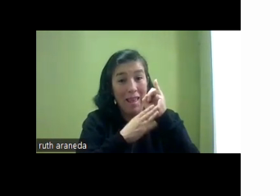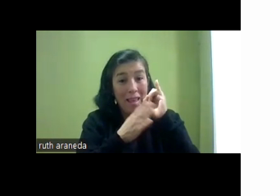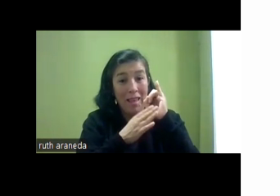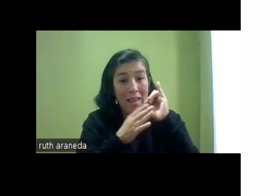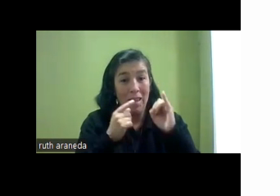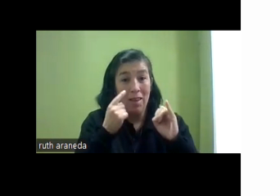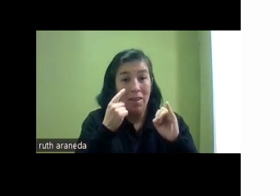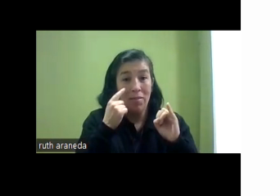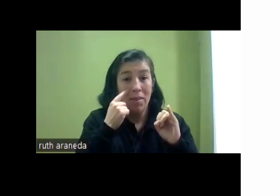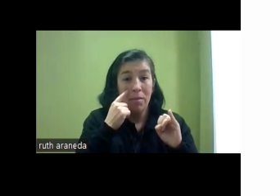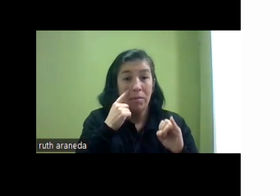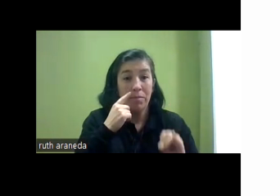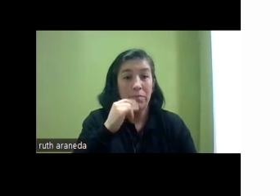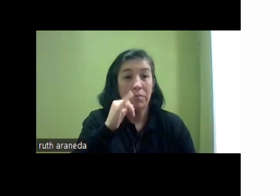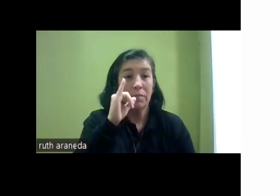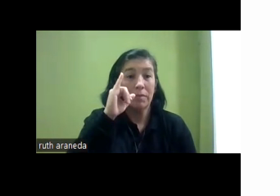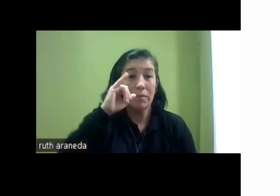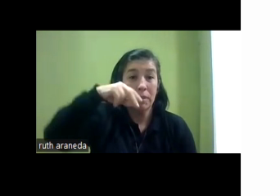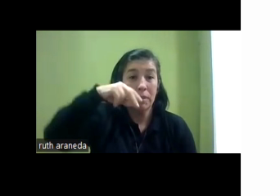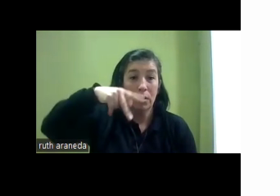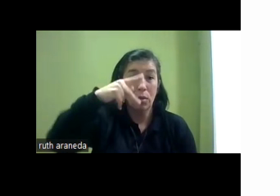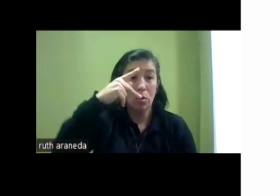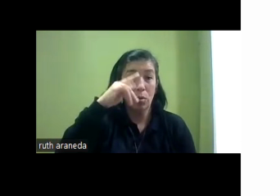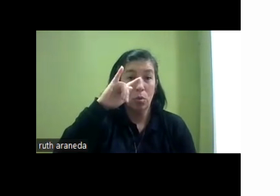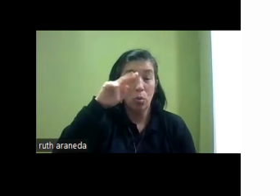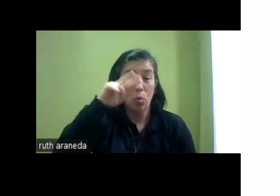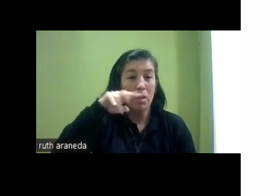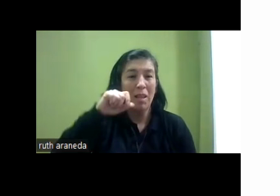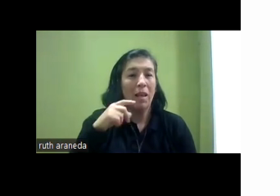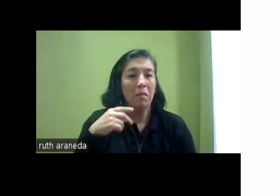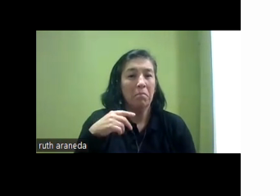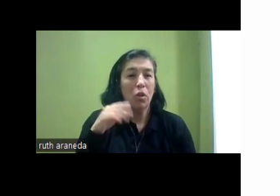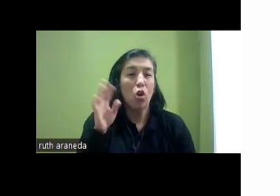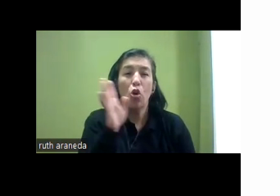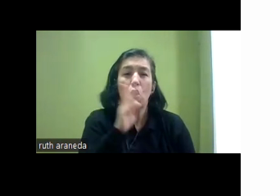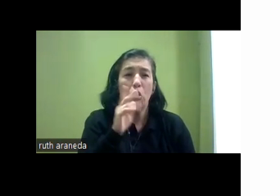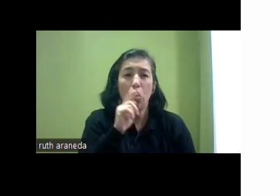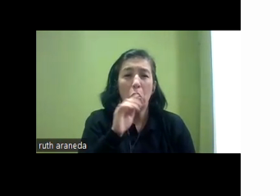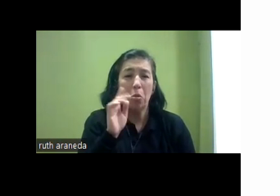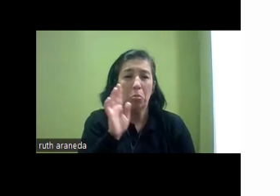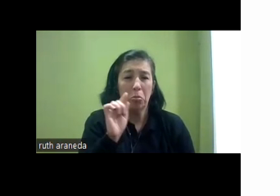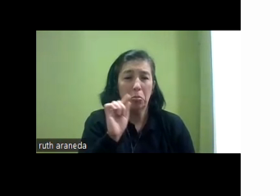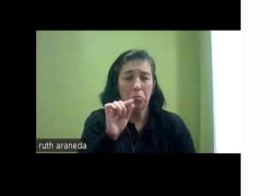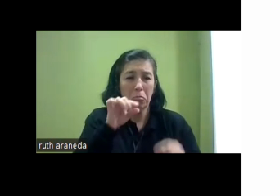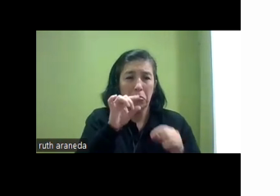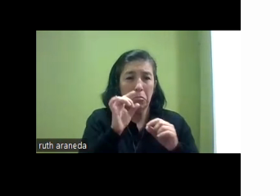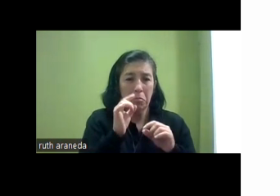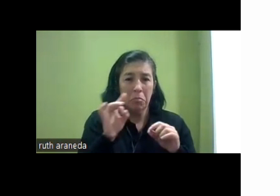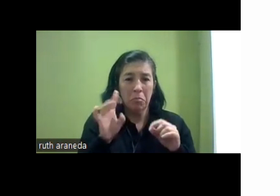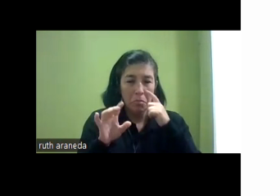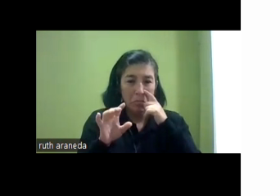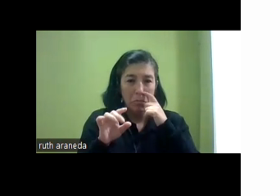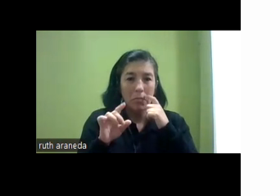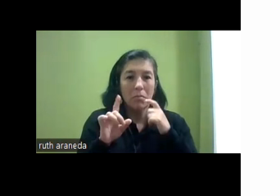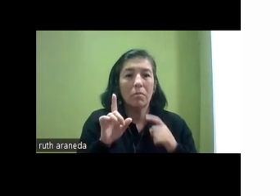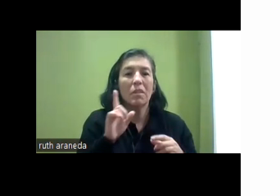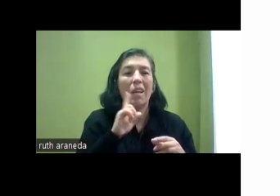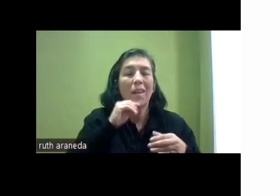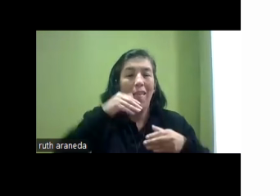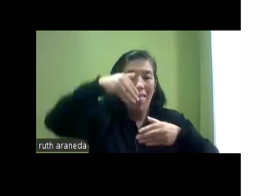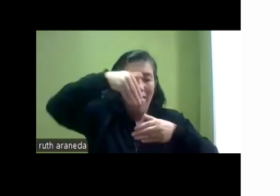una incuña, pero no decorada o decorada con listas solamente, que conteniendo hoja de